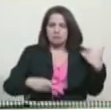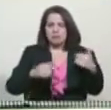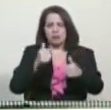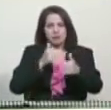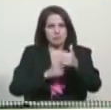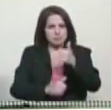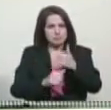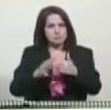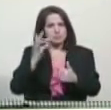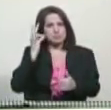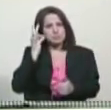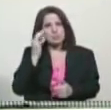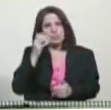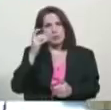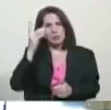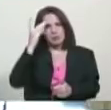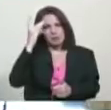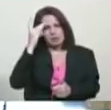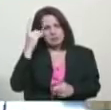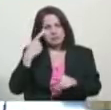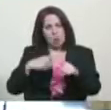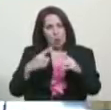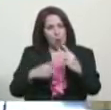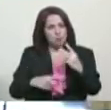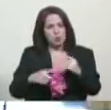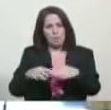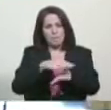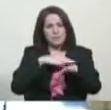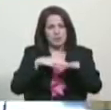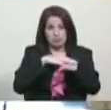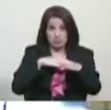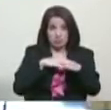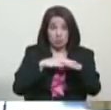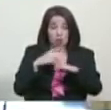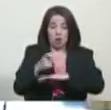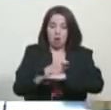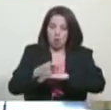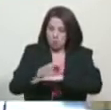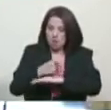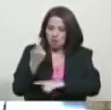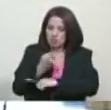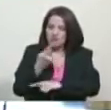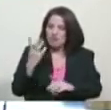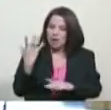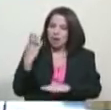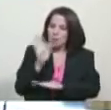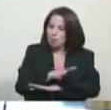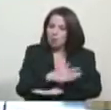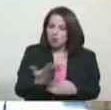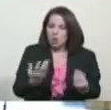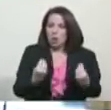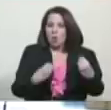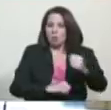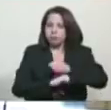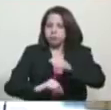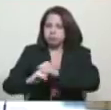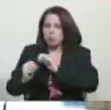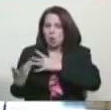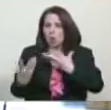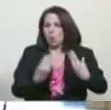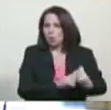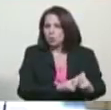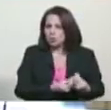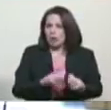el gobierno bolivariano arriba, encima, al lado de los productores, ayudando,